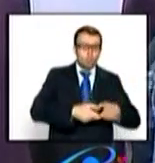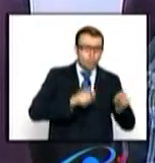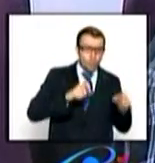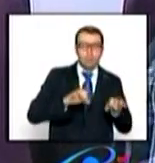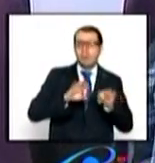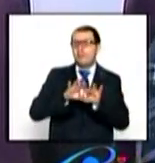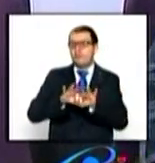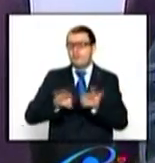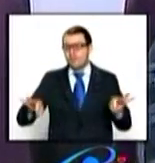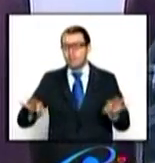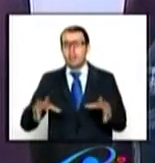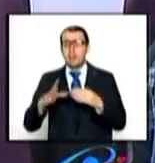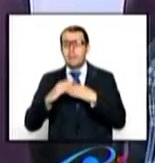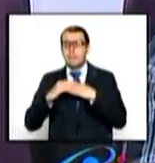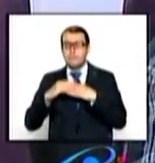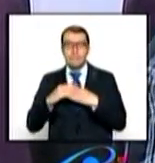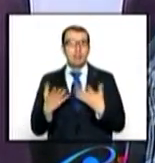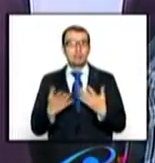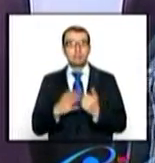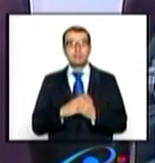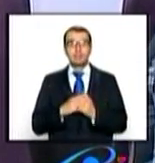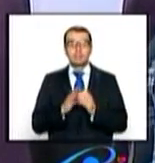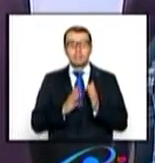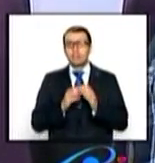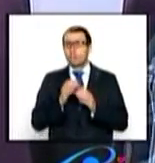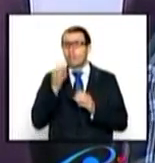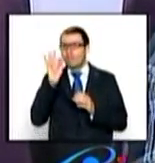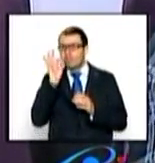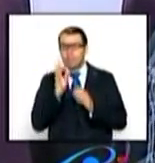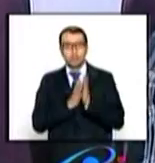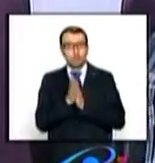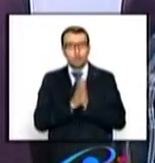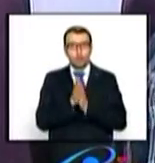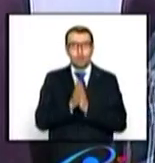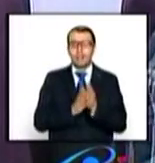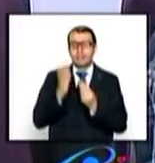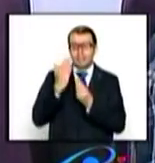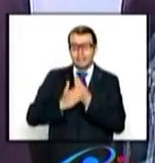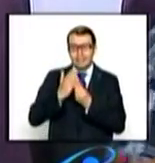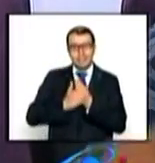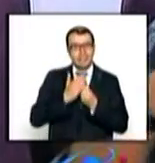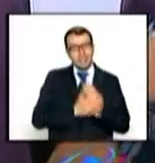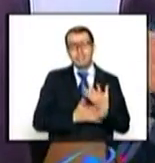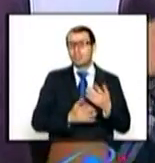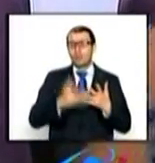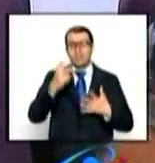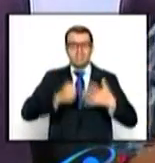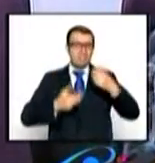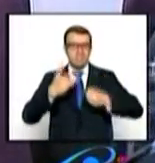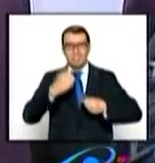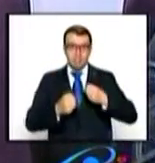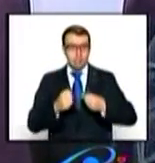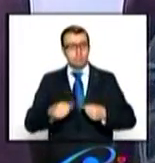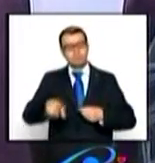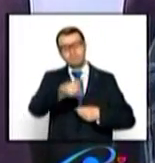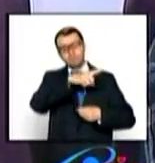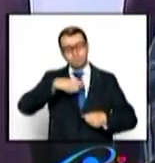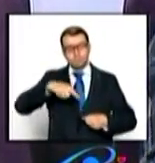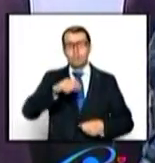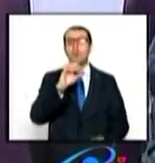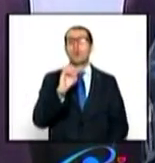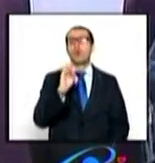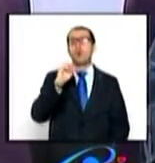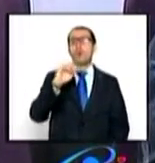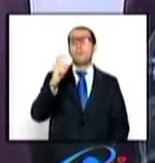salchichas, con pan y con café o chocolate y queso y lácteos, todo eso tiene una gran cantidad y una gran carga de